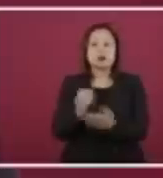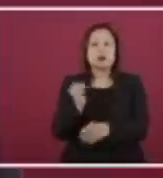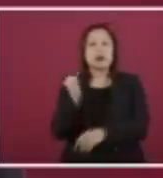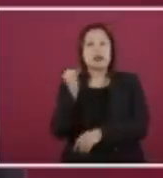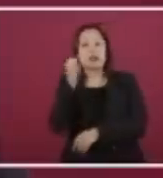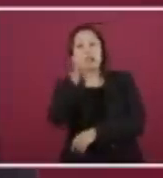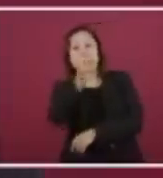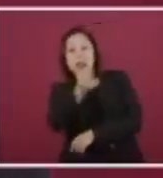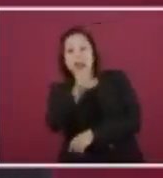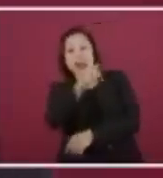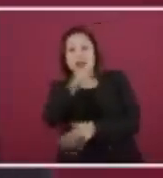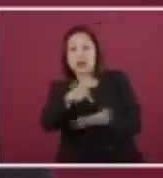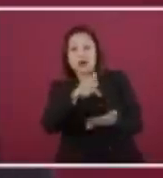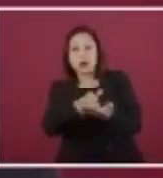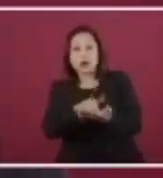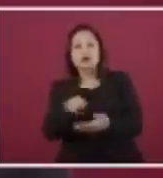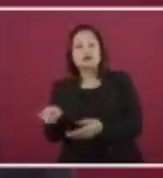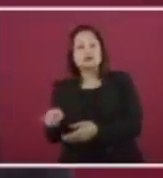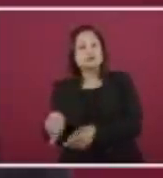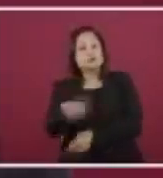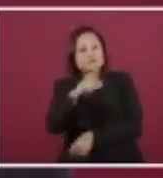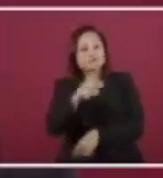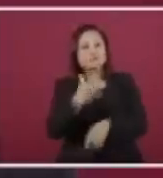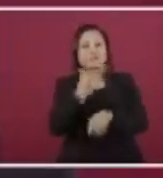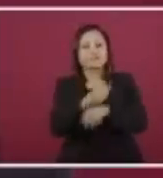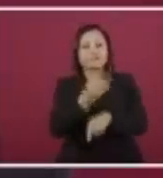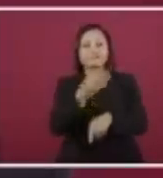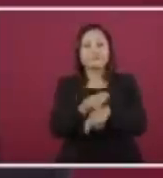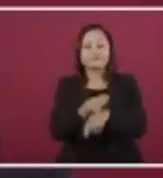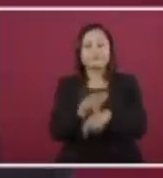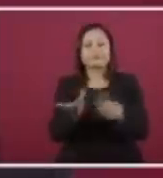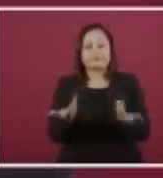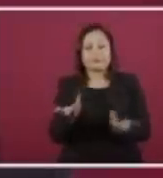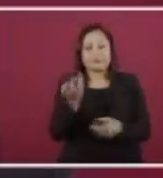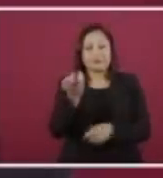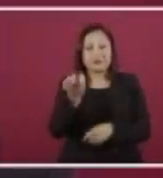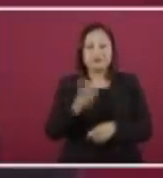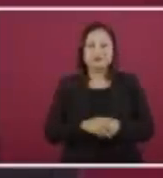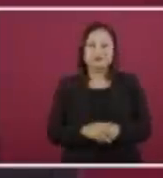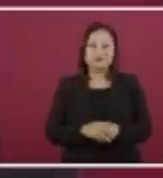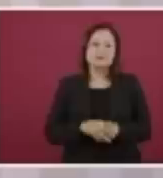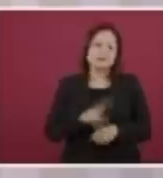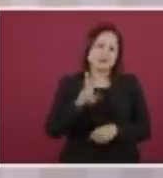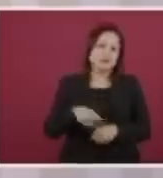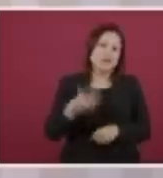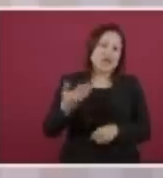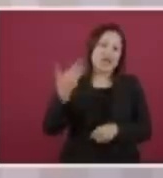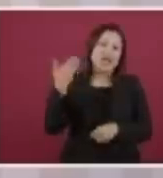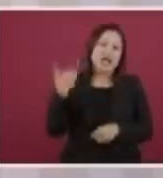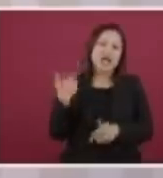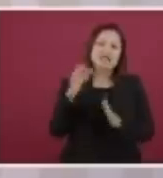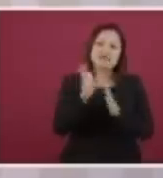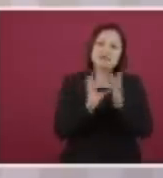comunicación, a pesar de que han hecho reformas a la Constitución,